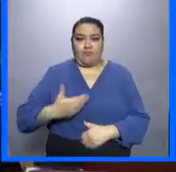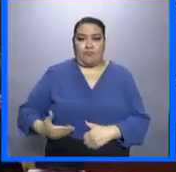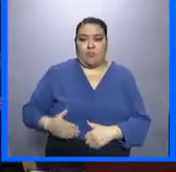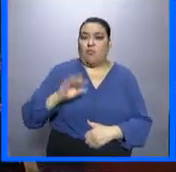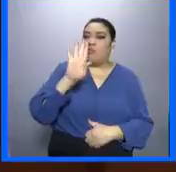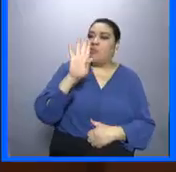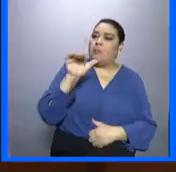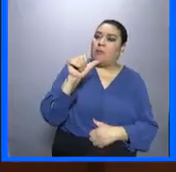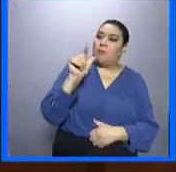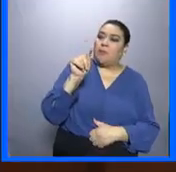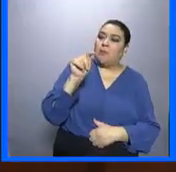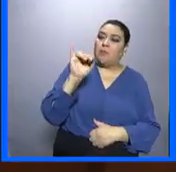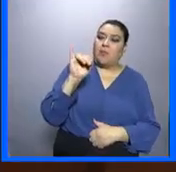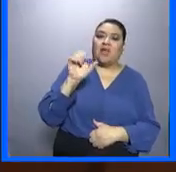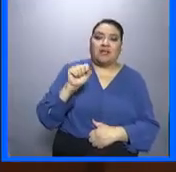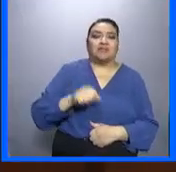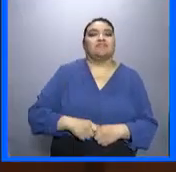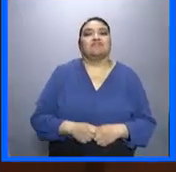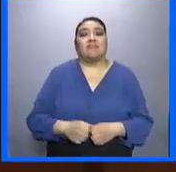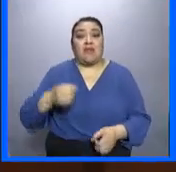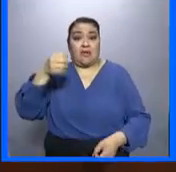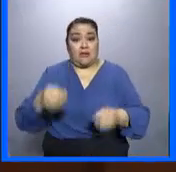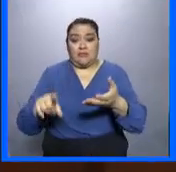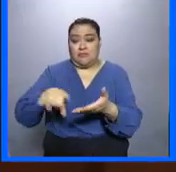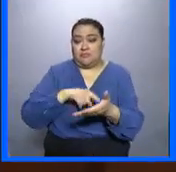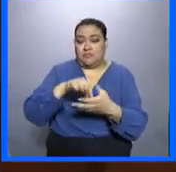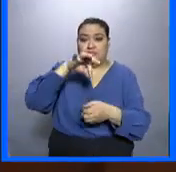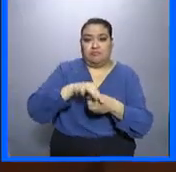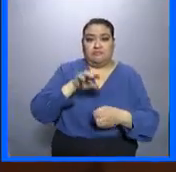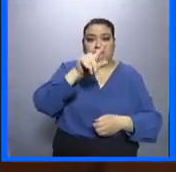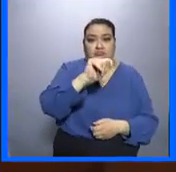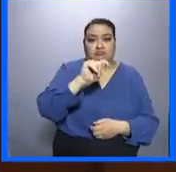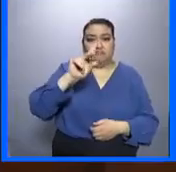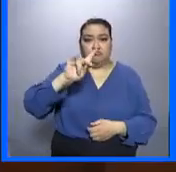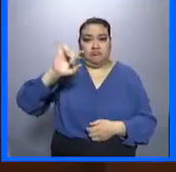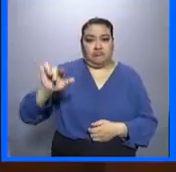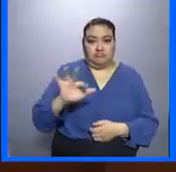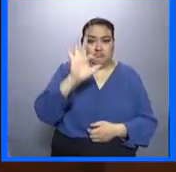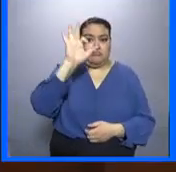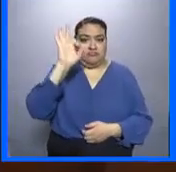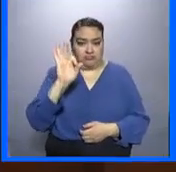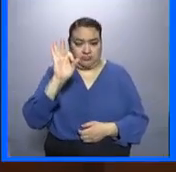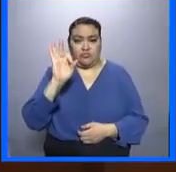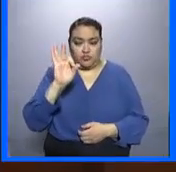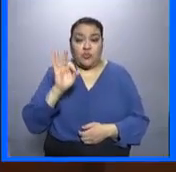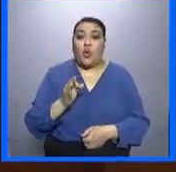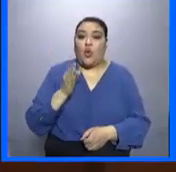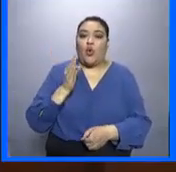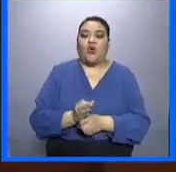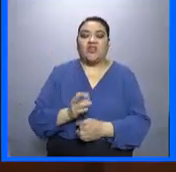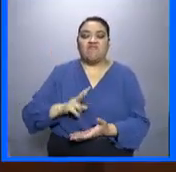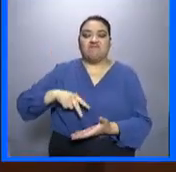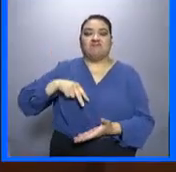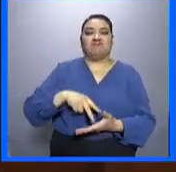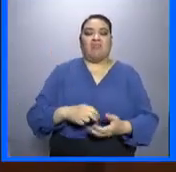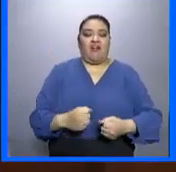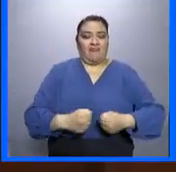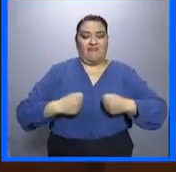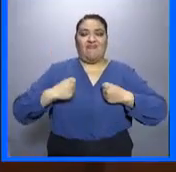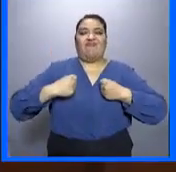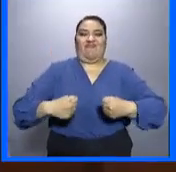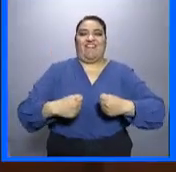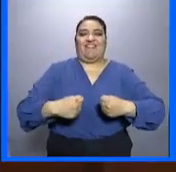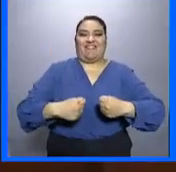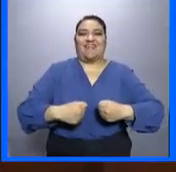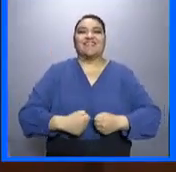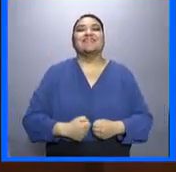Gilberto Batis. El Tribunal Electoral del Poder Judicial de la Federación está de pie y más